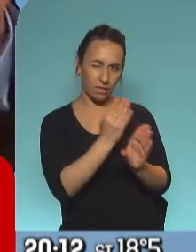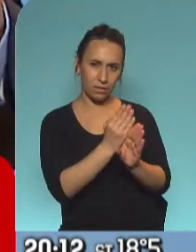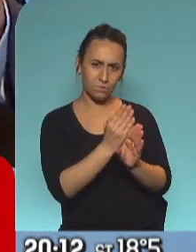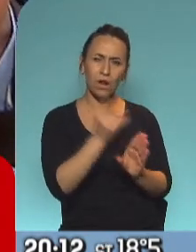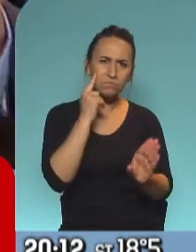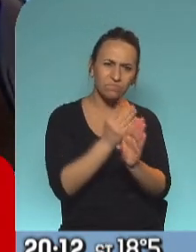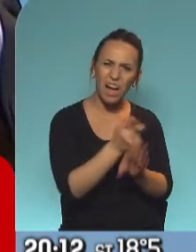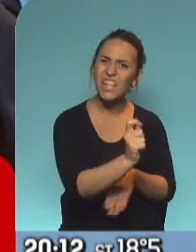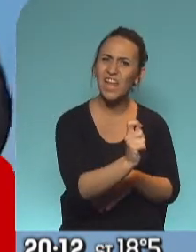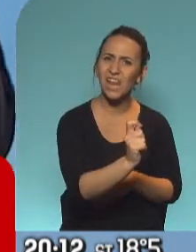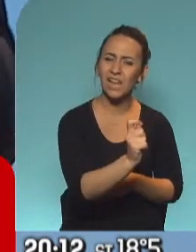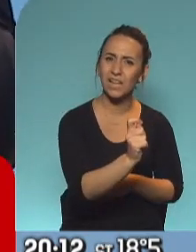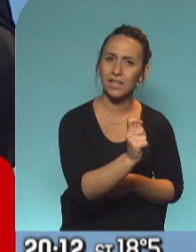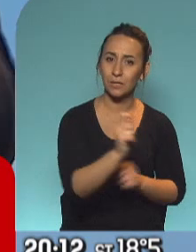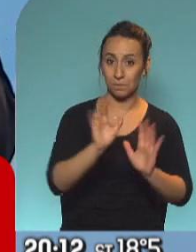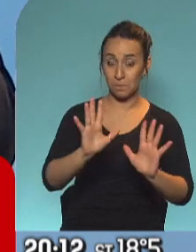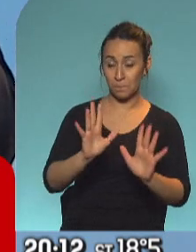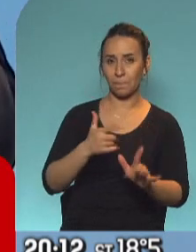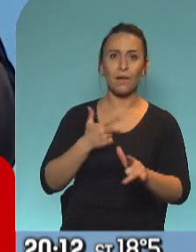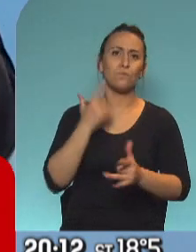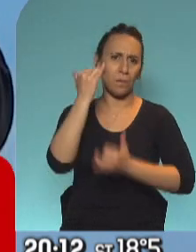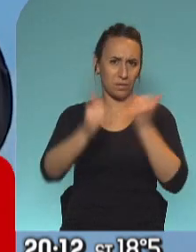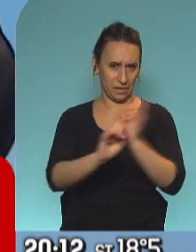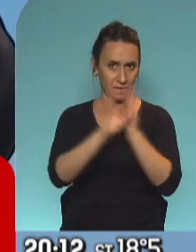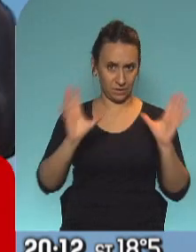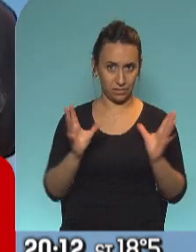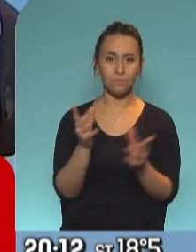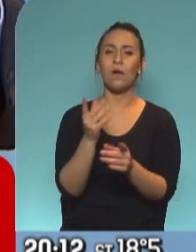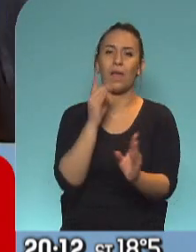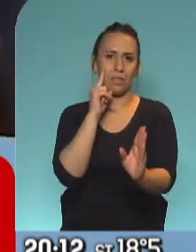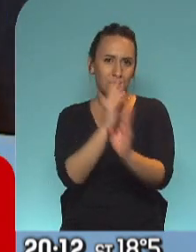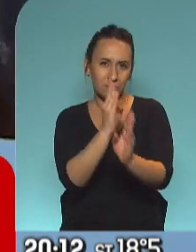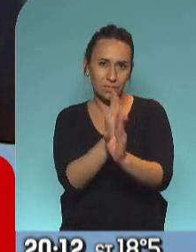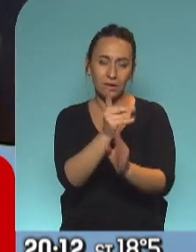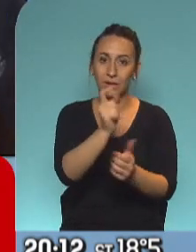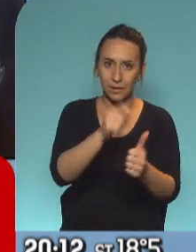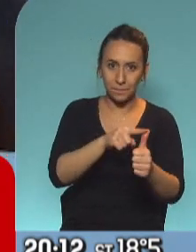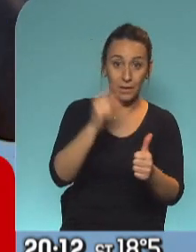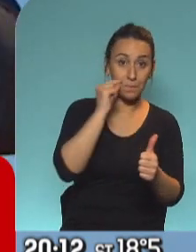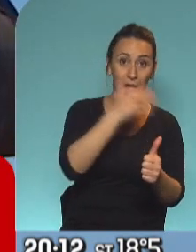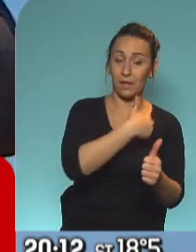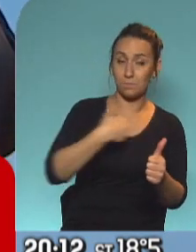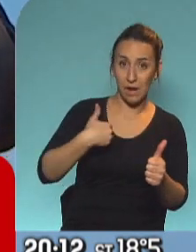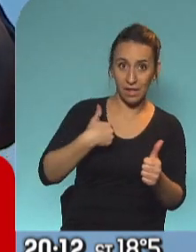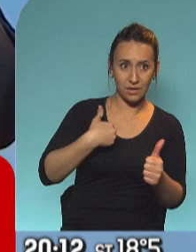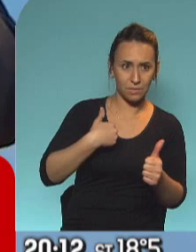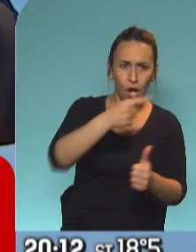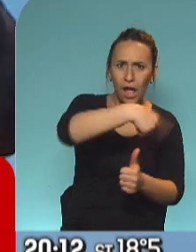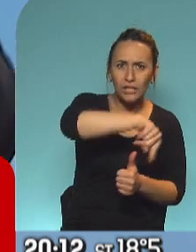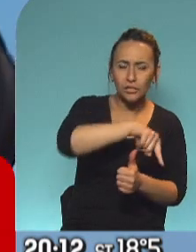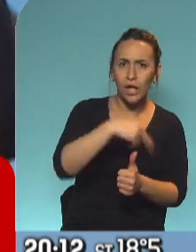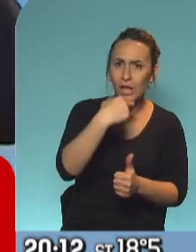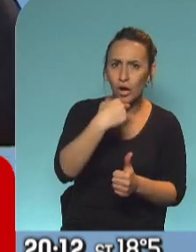hacían espionaje? Vamos a contextualizarlo también. Le hacían espionaje a madres y padres que habían perdido su hijo,